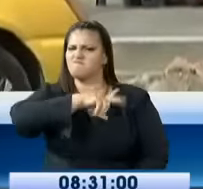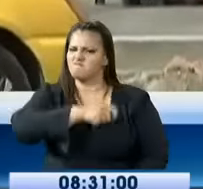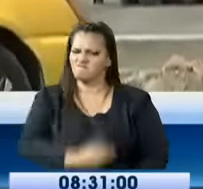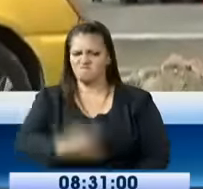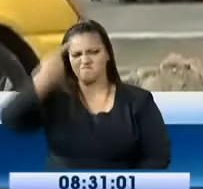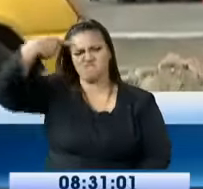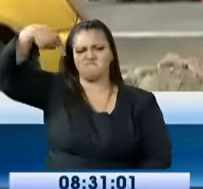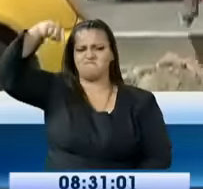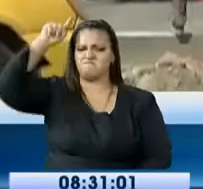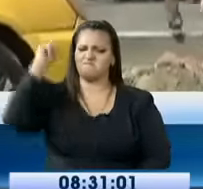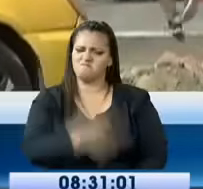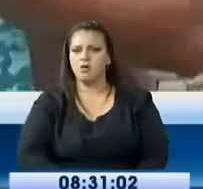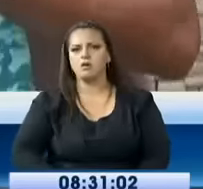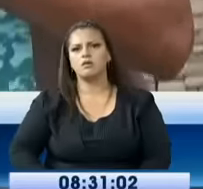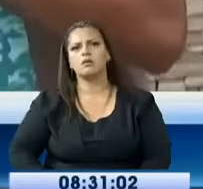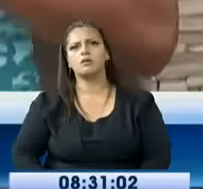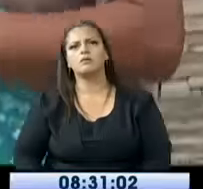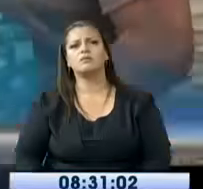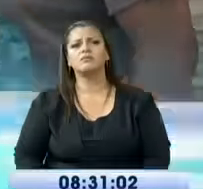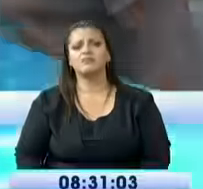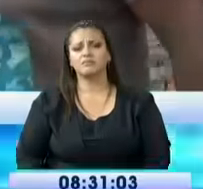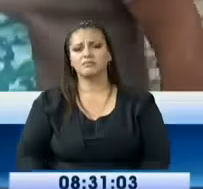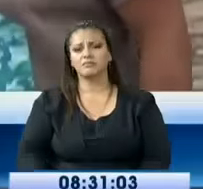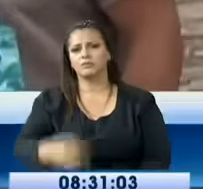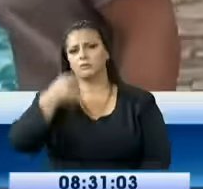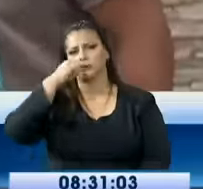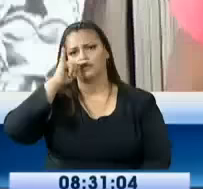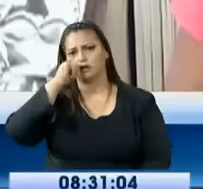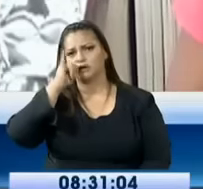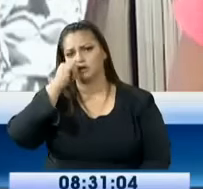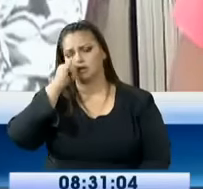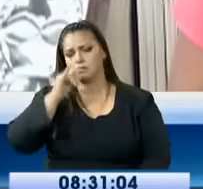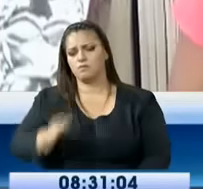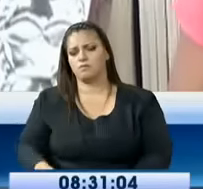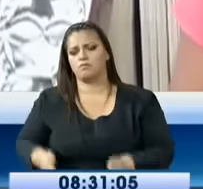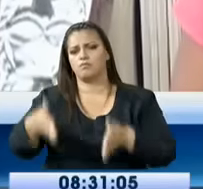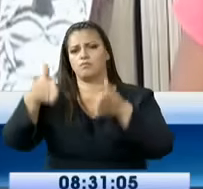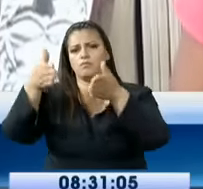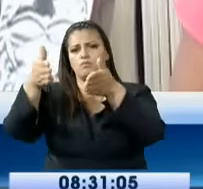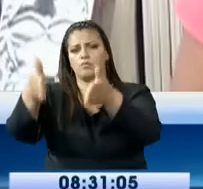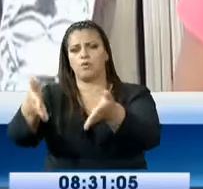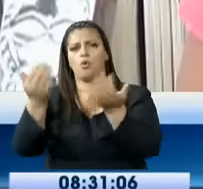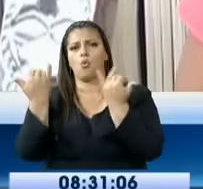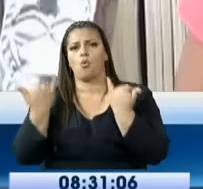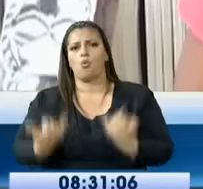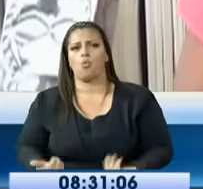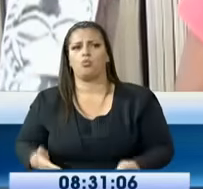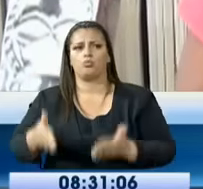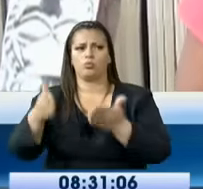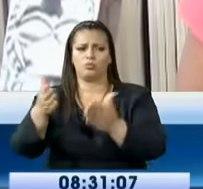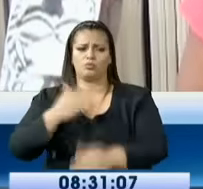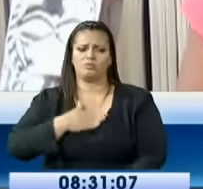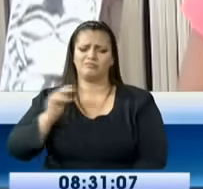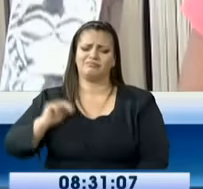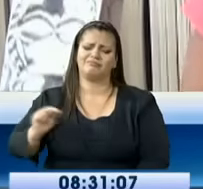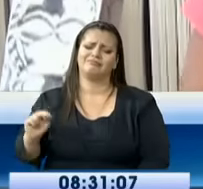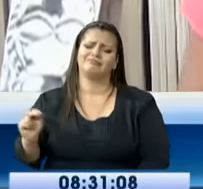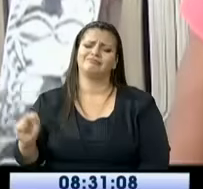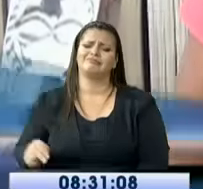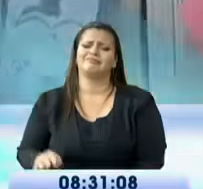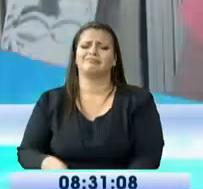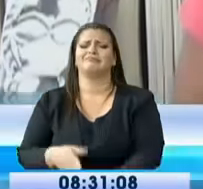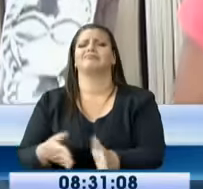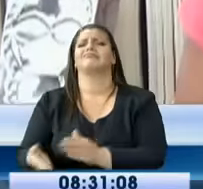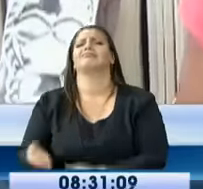serán sepultados este viernes en Manta, informaron sus familiares. Que vean que la muerte de mi nieto no quiero que quede